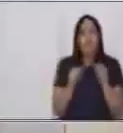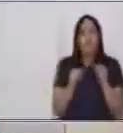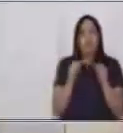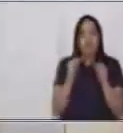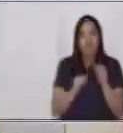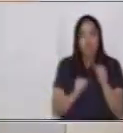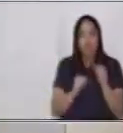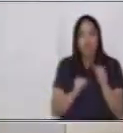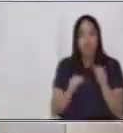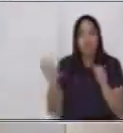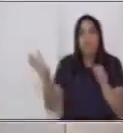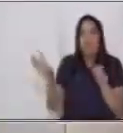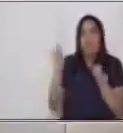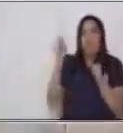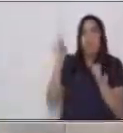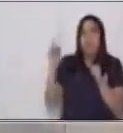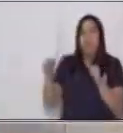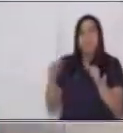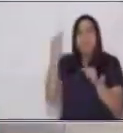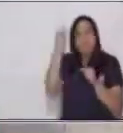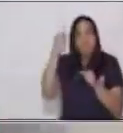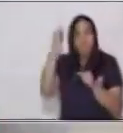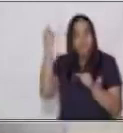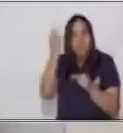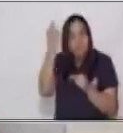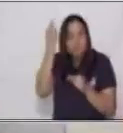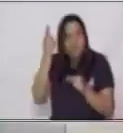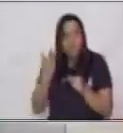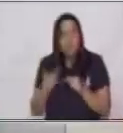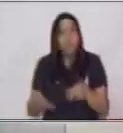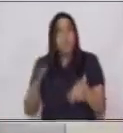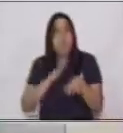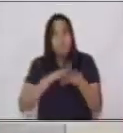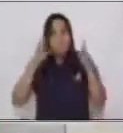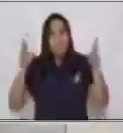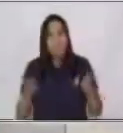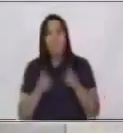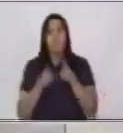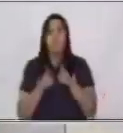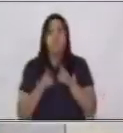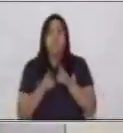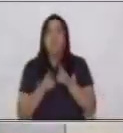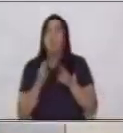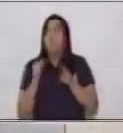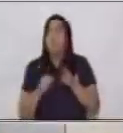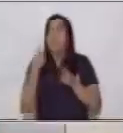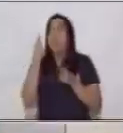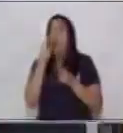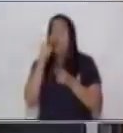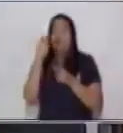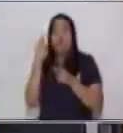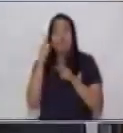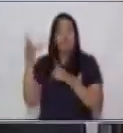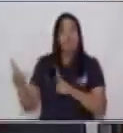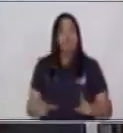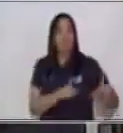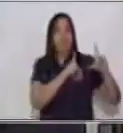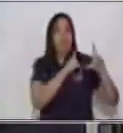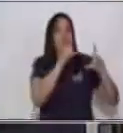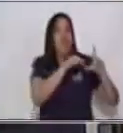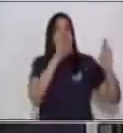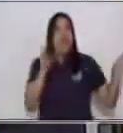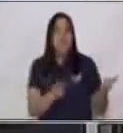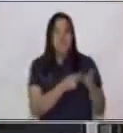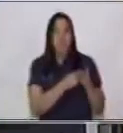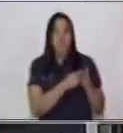podemos extraer lo más importante y hacerlo un poco más breve. Y entonces acá tenemos ya nuestro resumen, el